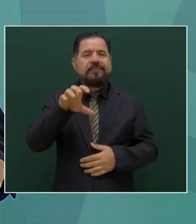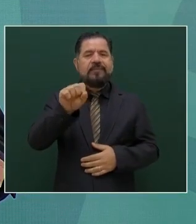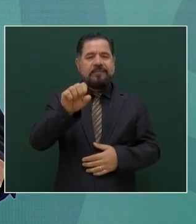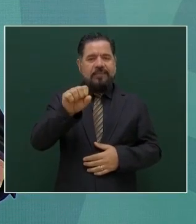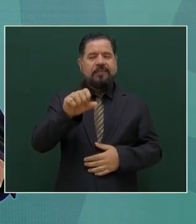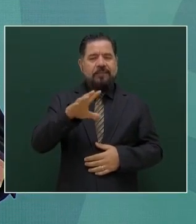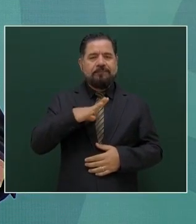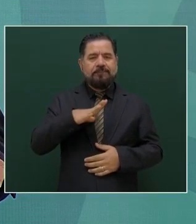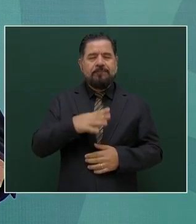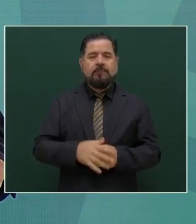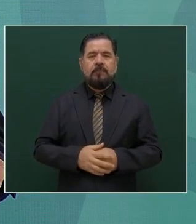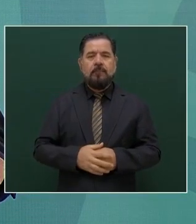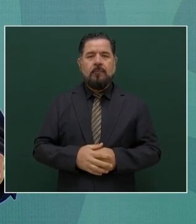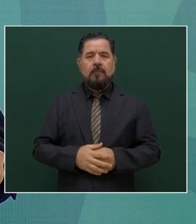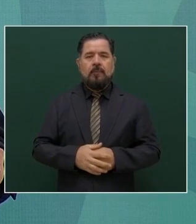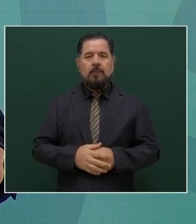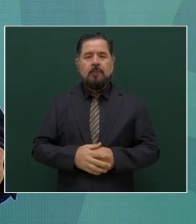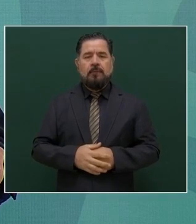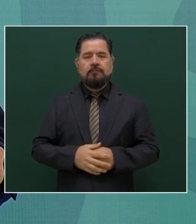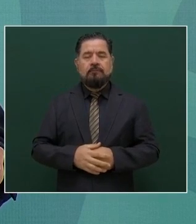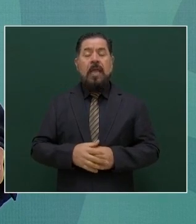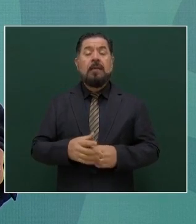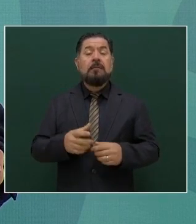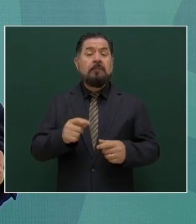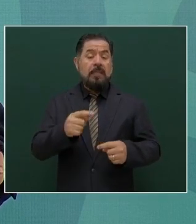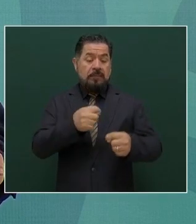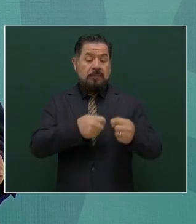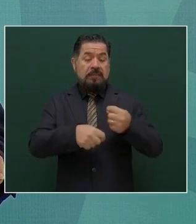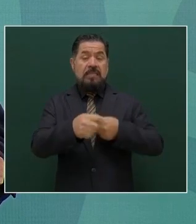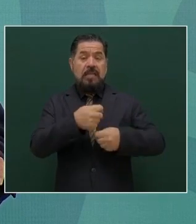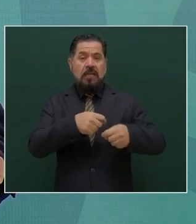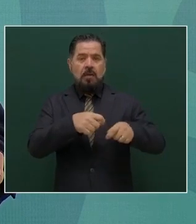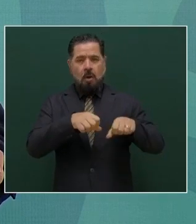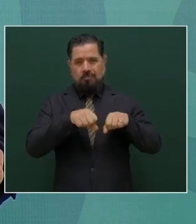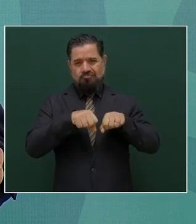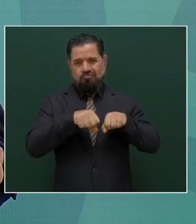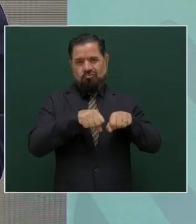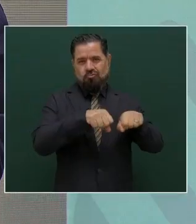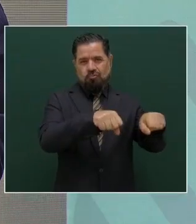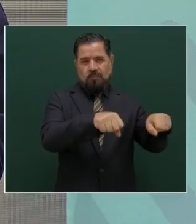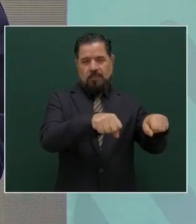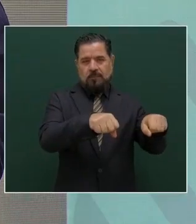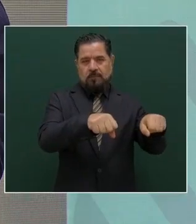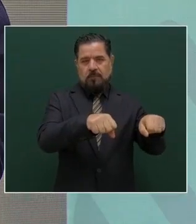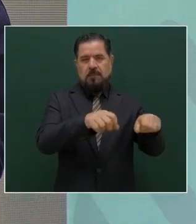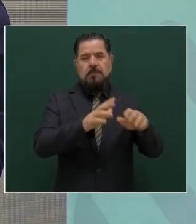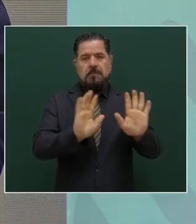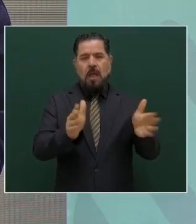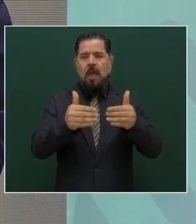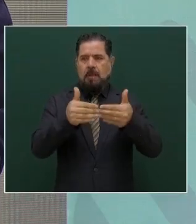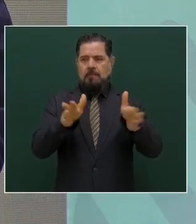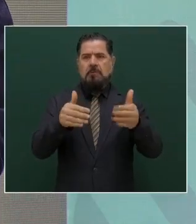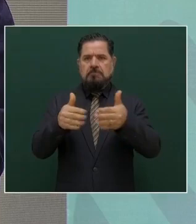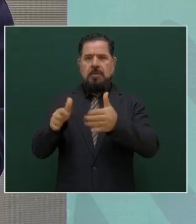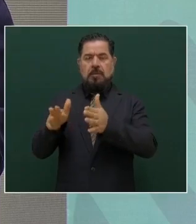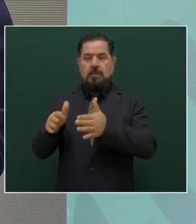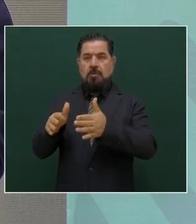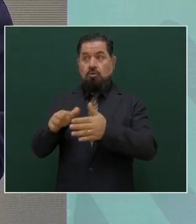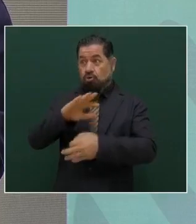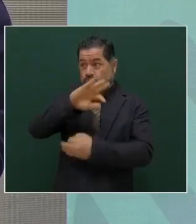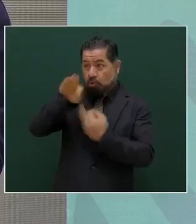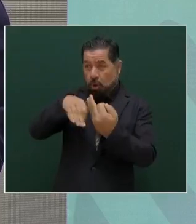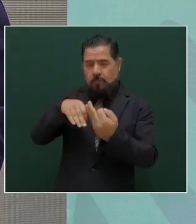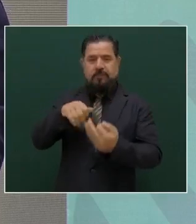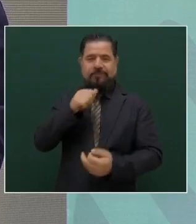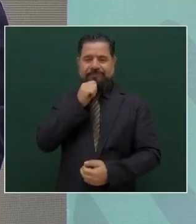las tiendas comerciales también ya abrieron, no todas, pero sí